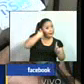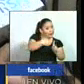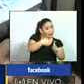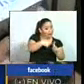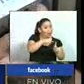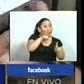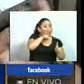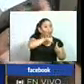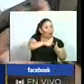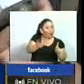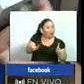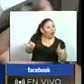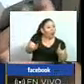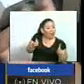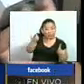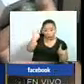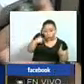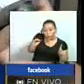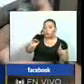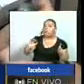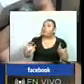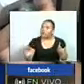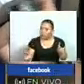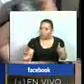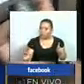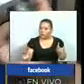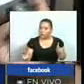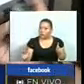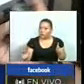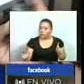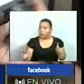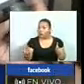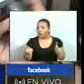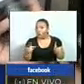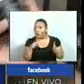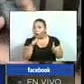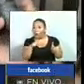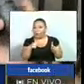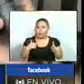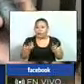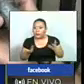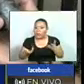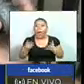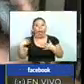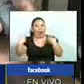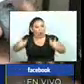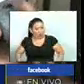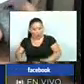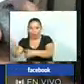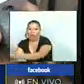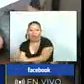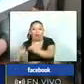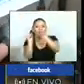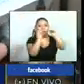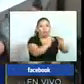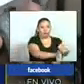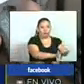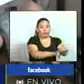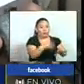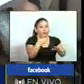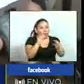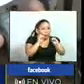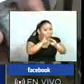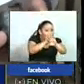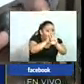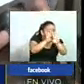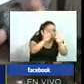le dio muerte al menor víctima y escondieron el cuerpo posteriormente, lo trasladaron en horas de la